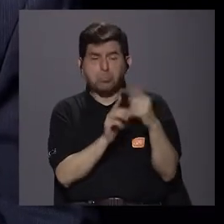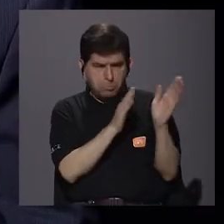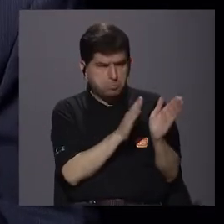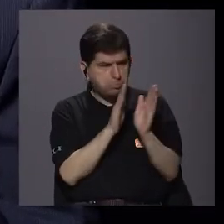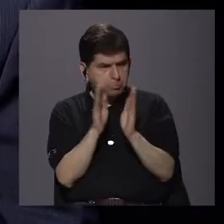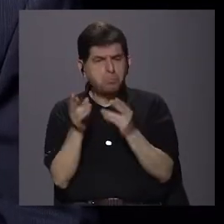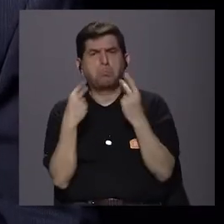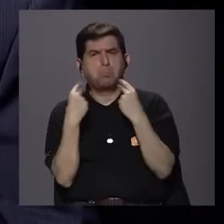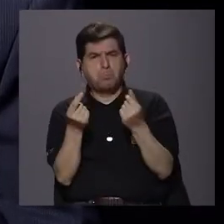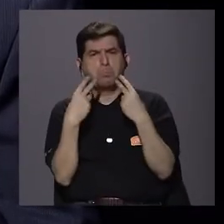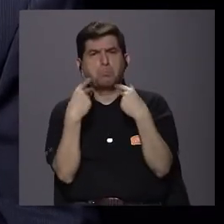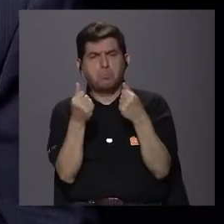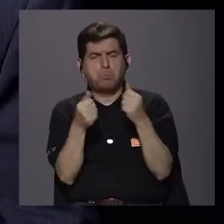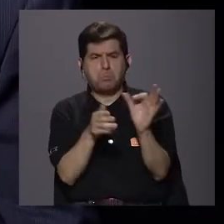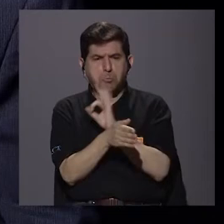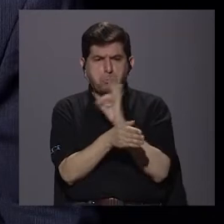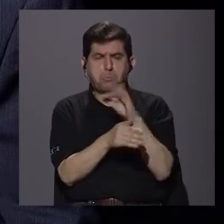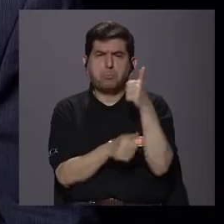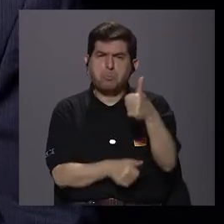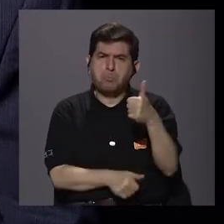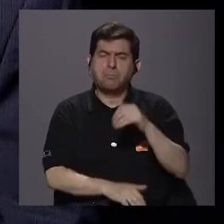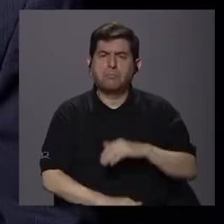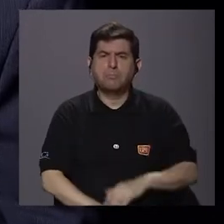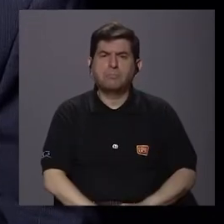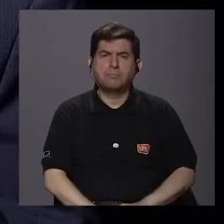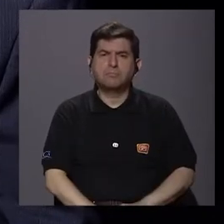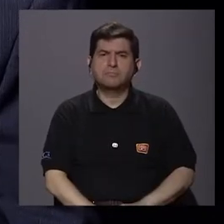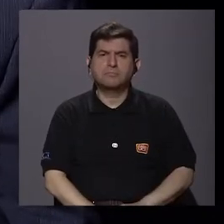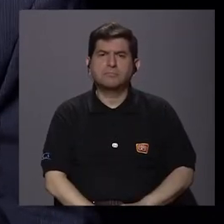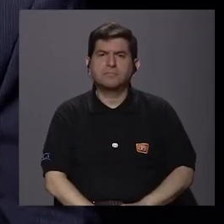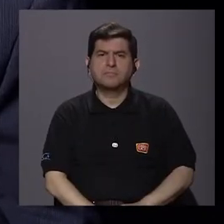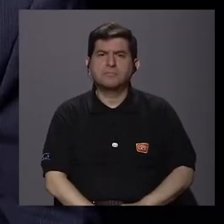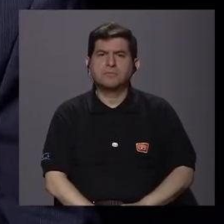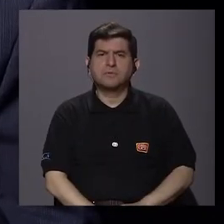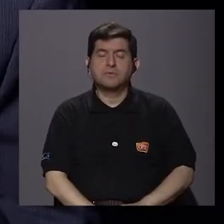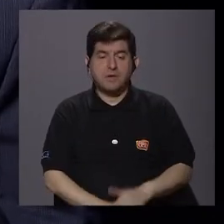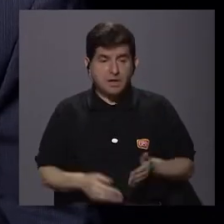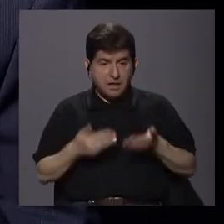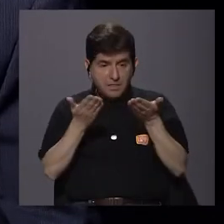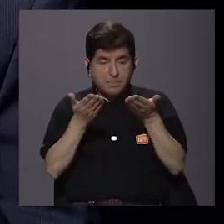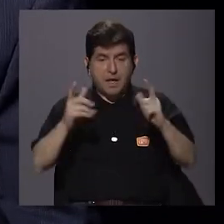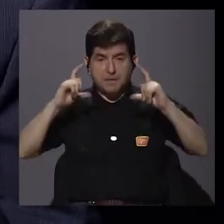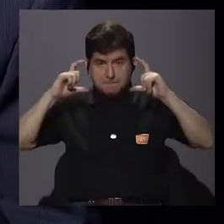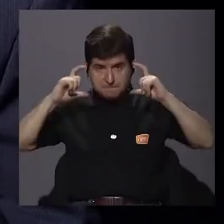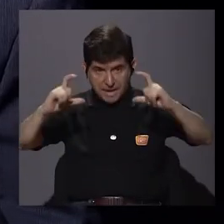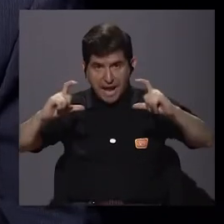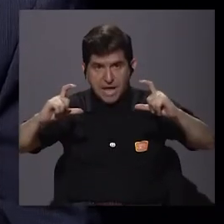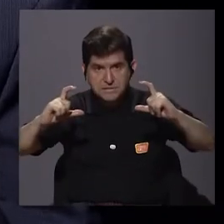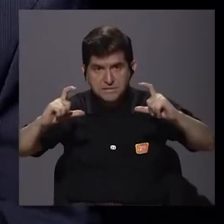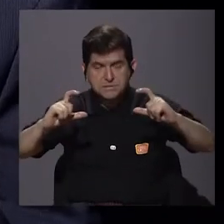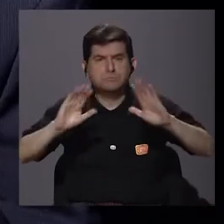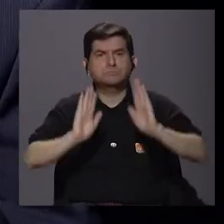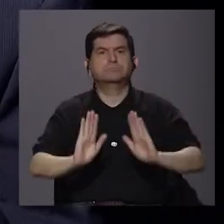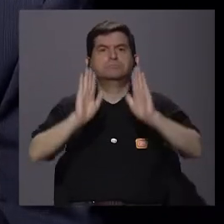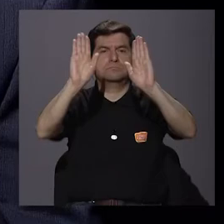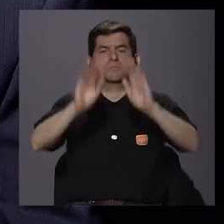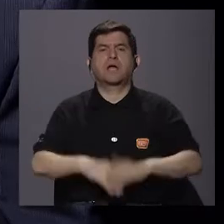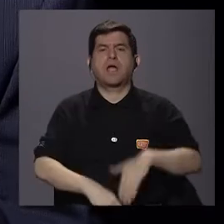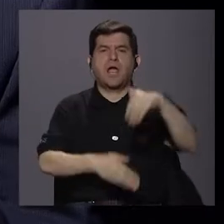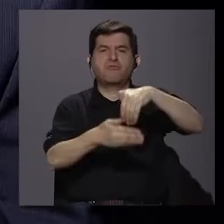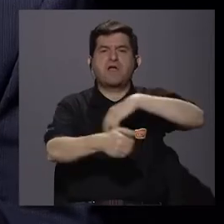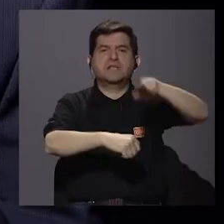organización y la rapidez y el funcionamiento y la entrega de placas es estupenda en el